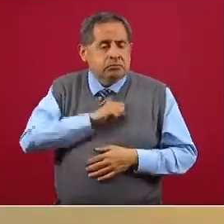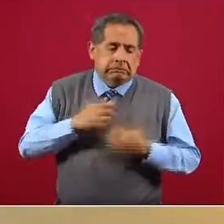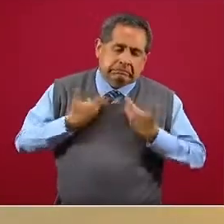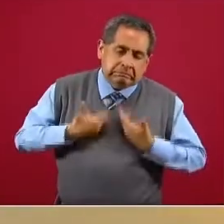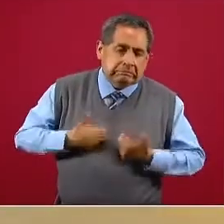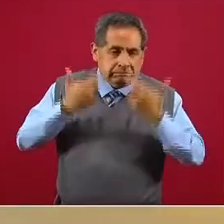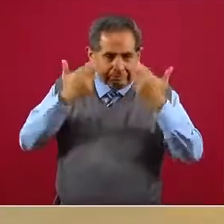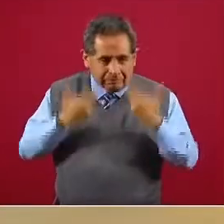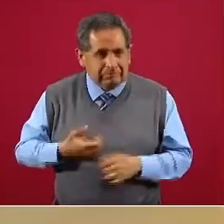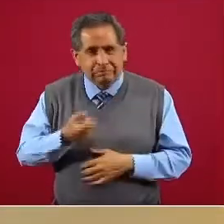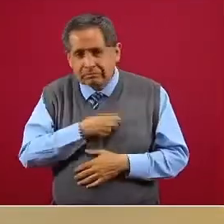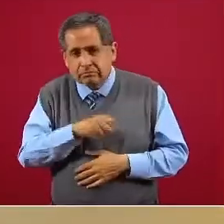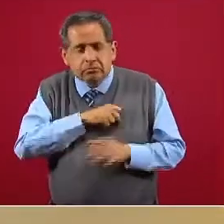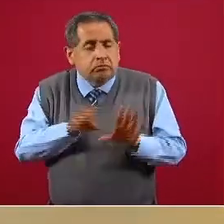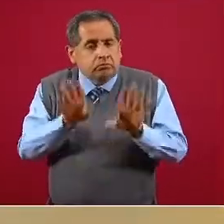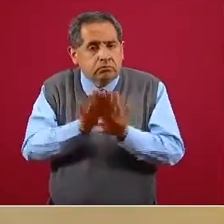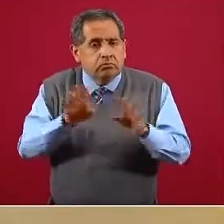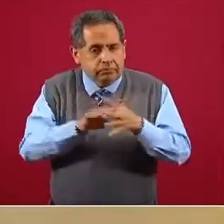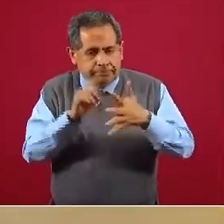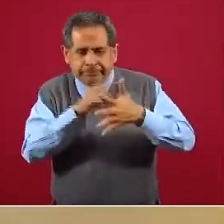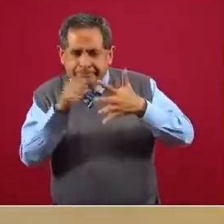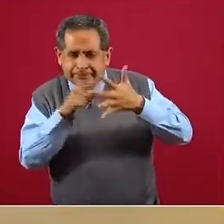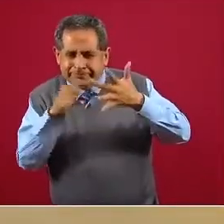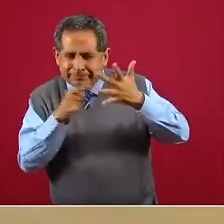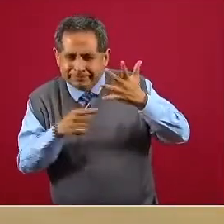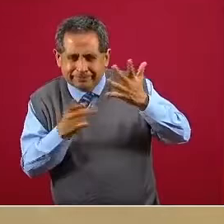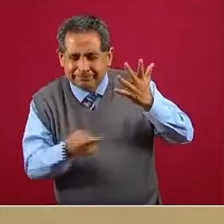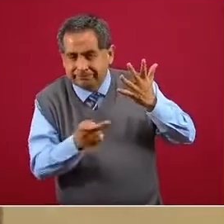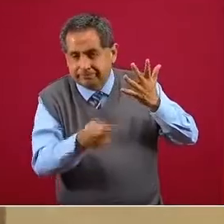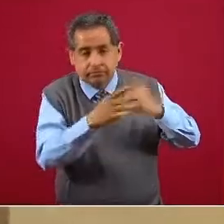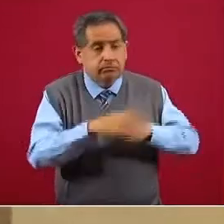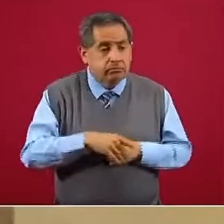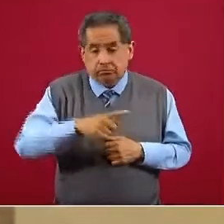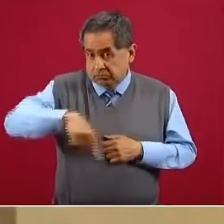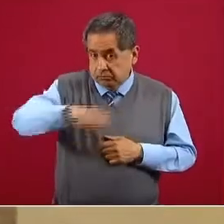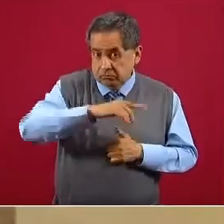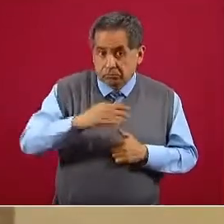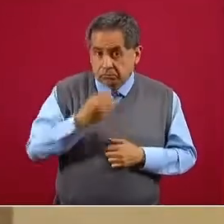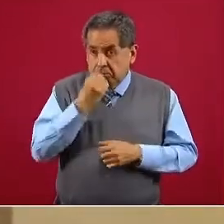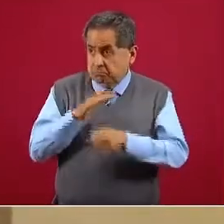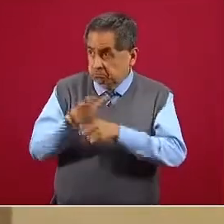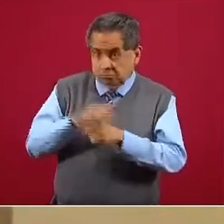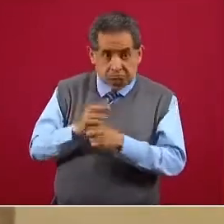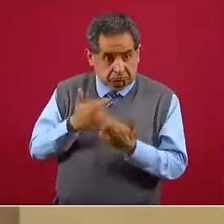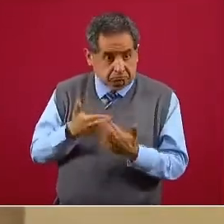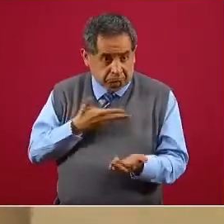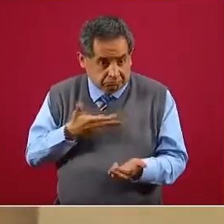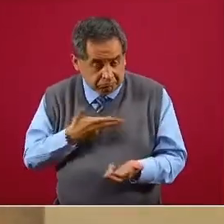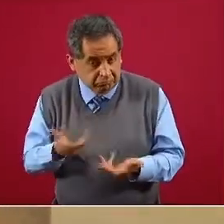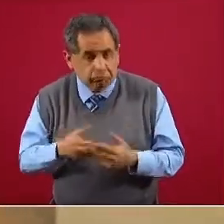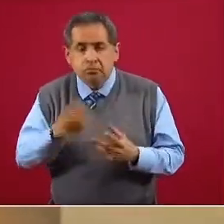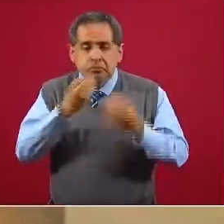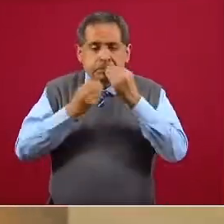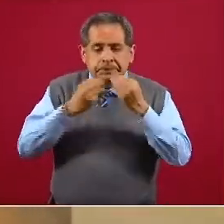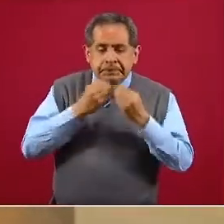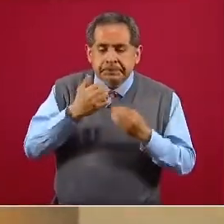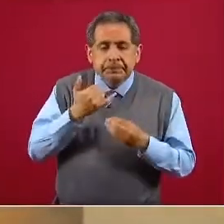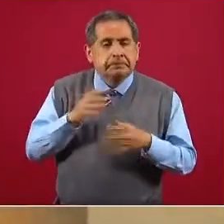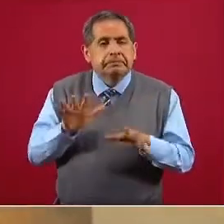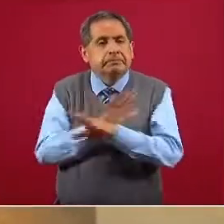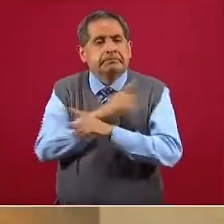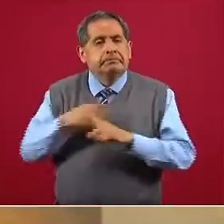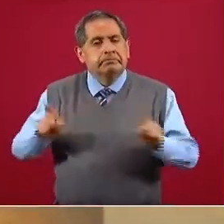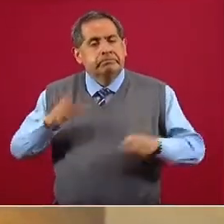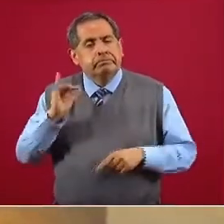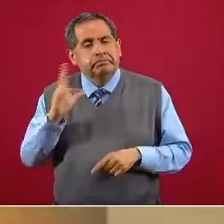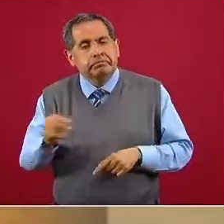el bienestar de las familias mexicanas, la seguridad alimentaria de los hogares, cambios en el consumo de alimentos, cambio